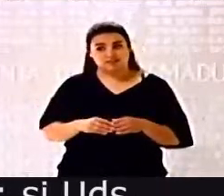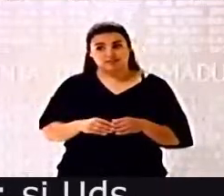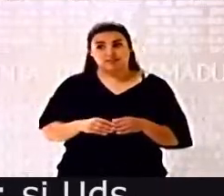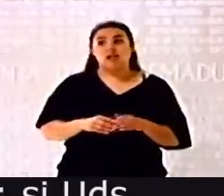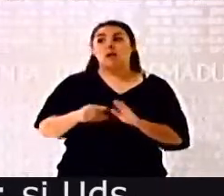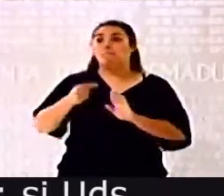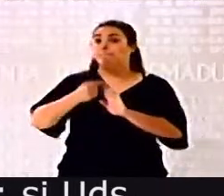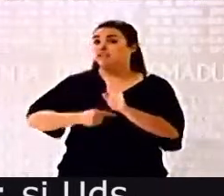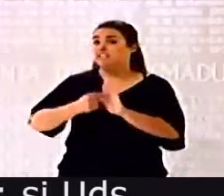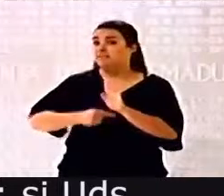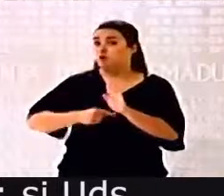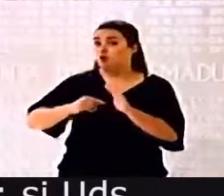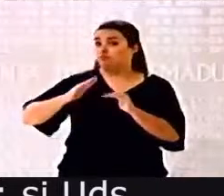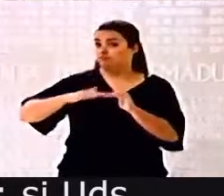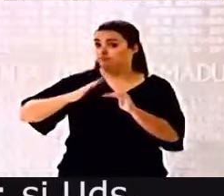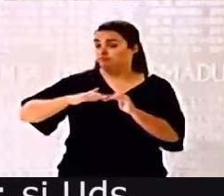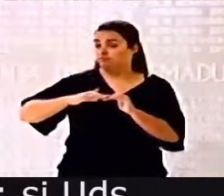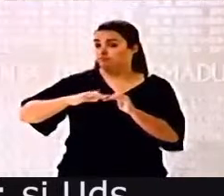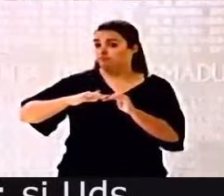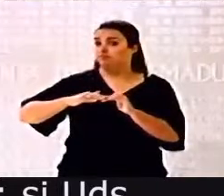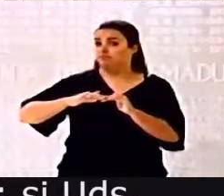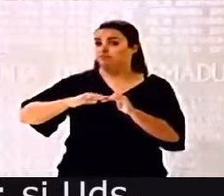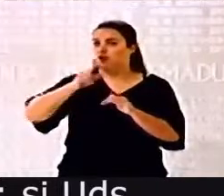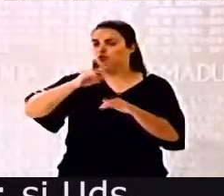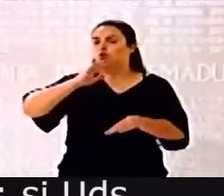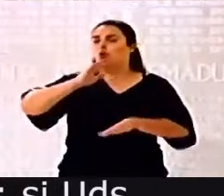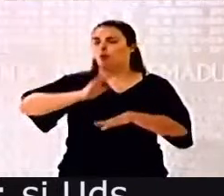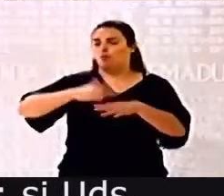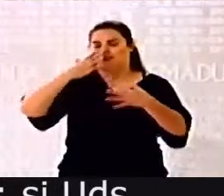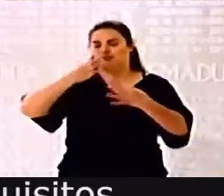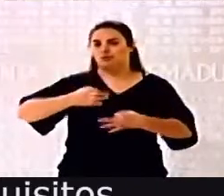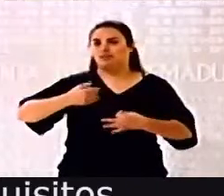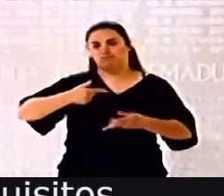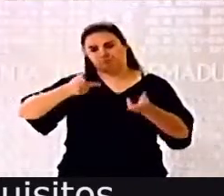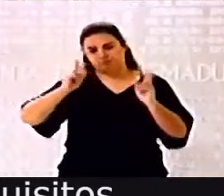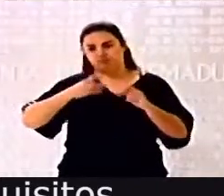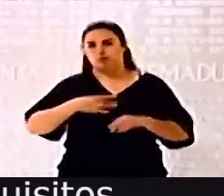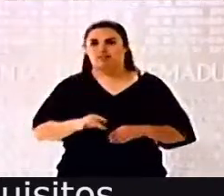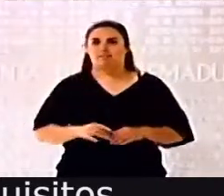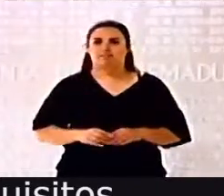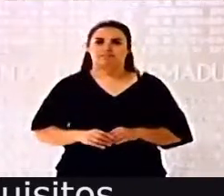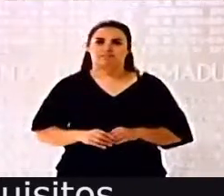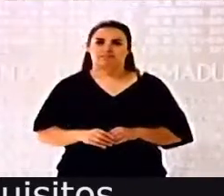estos mínimos requisitos cumplen con la seguridad.